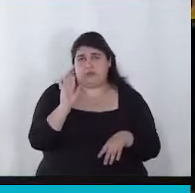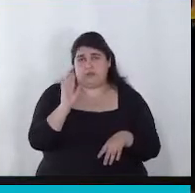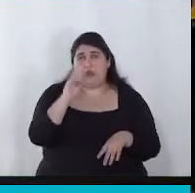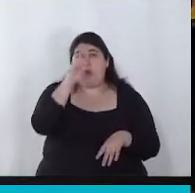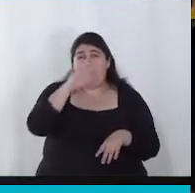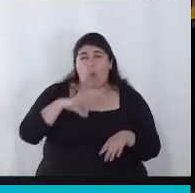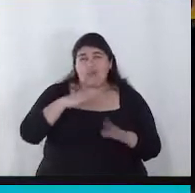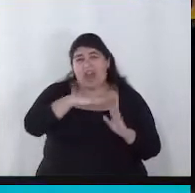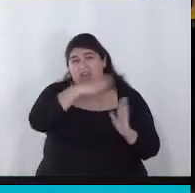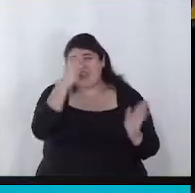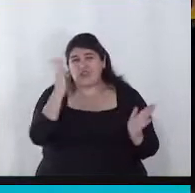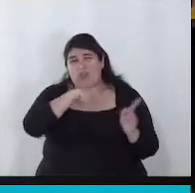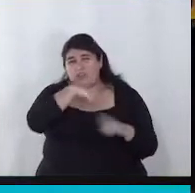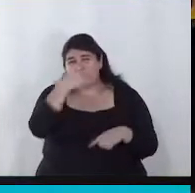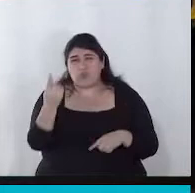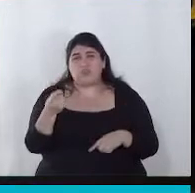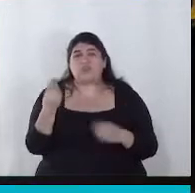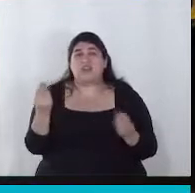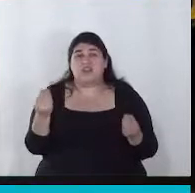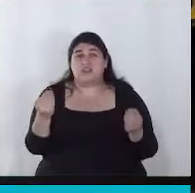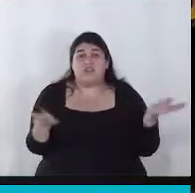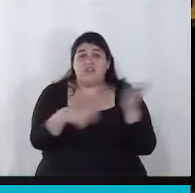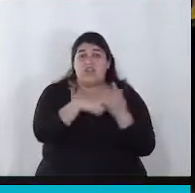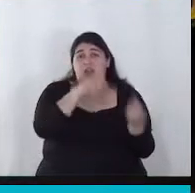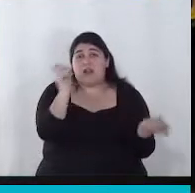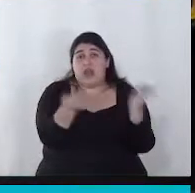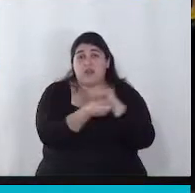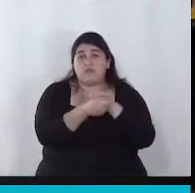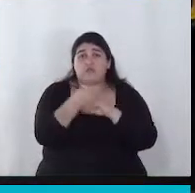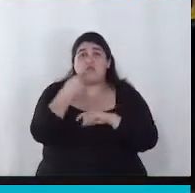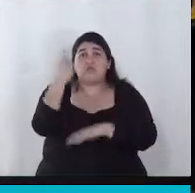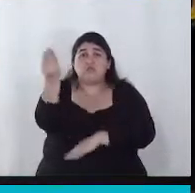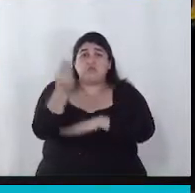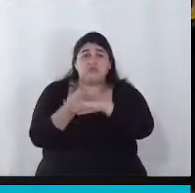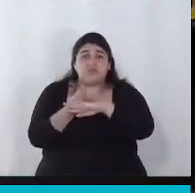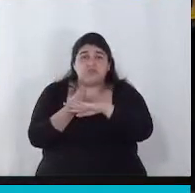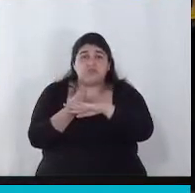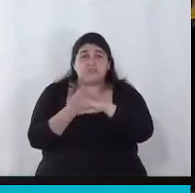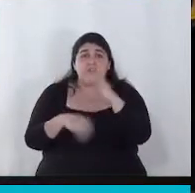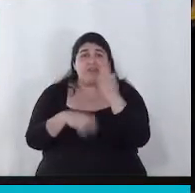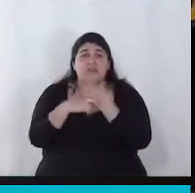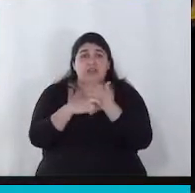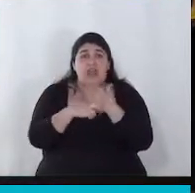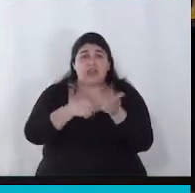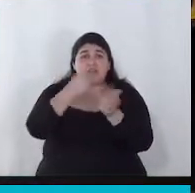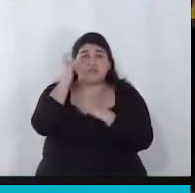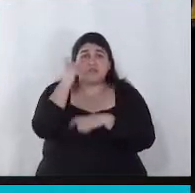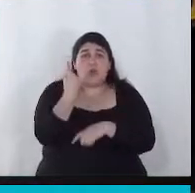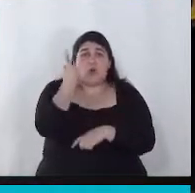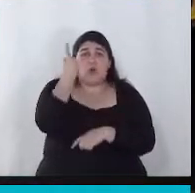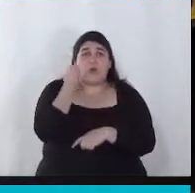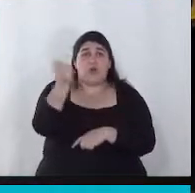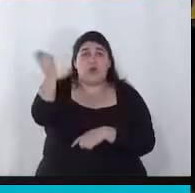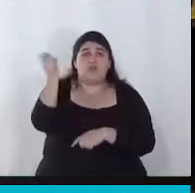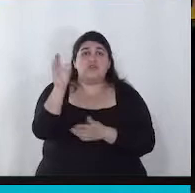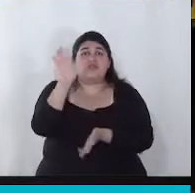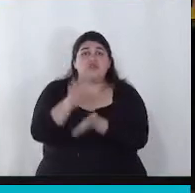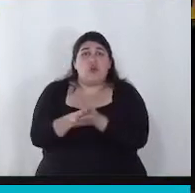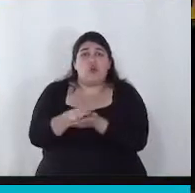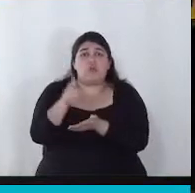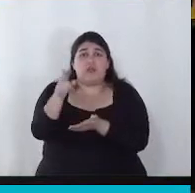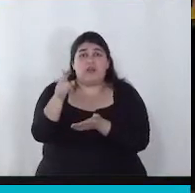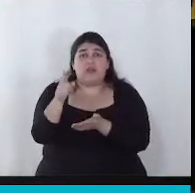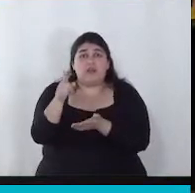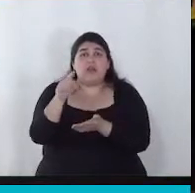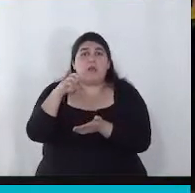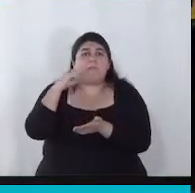también un fiscal y ponemos fiscal de instrucción el único antecedente que tiene como fiscal del juicio es el caso de la salidera de la diputada carolina pipero